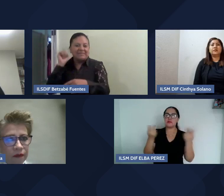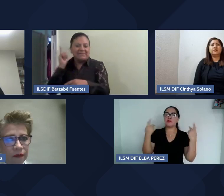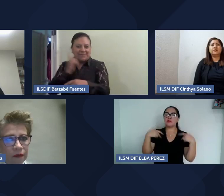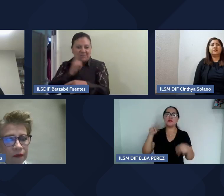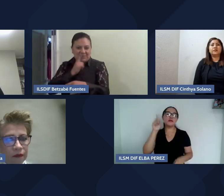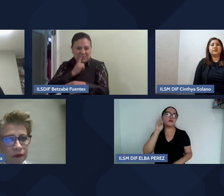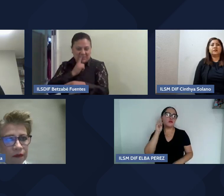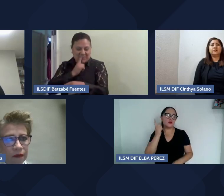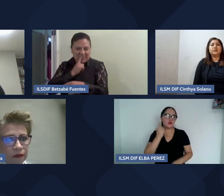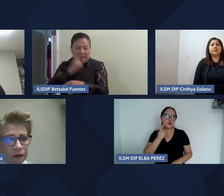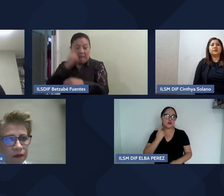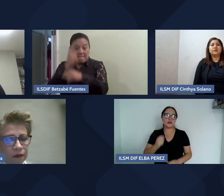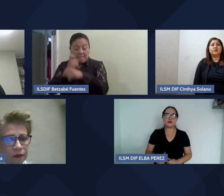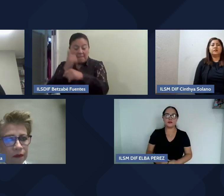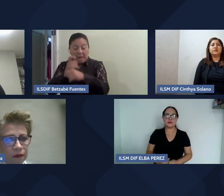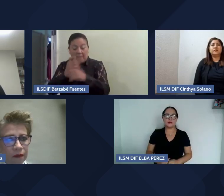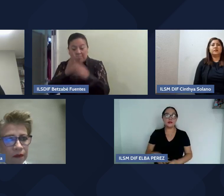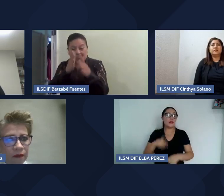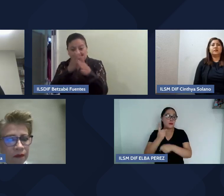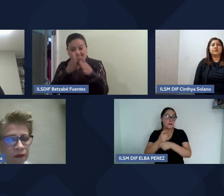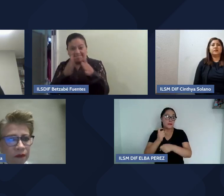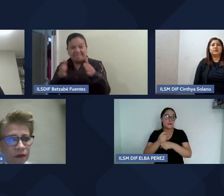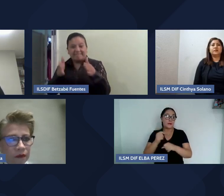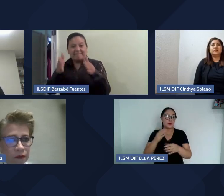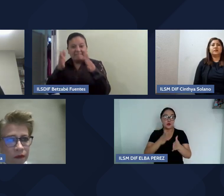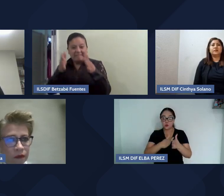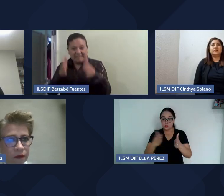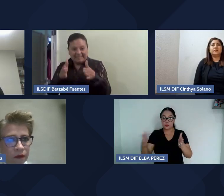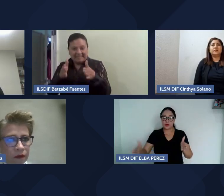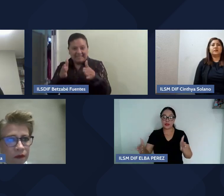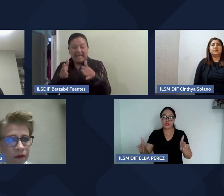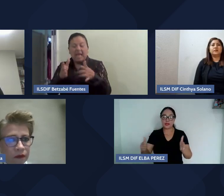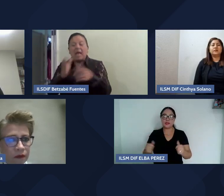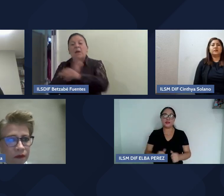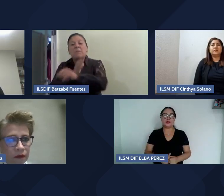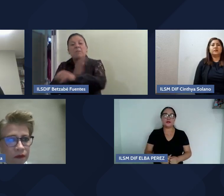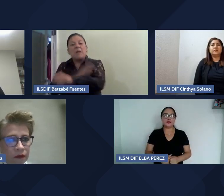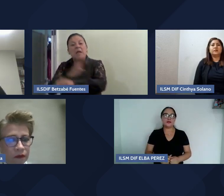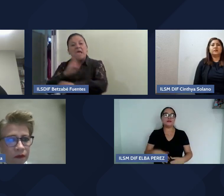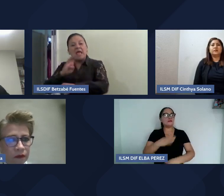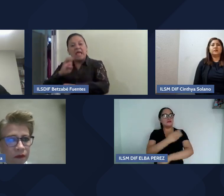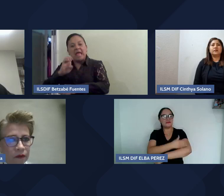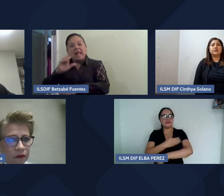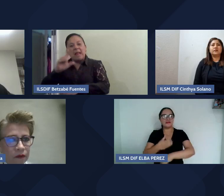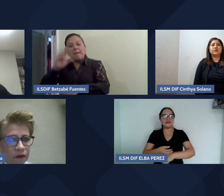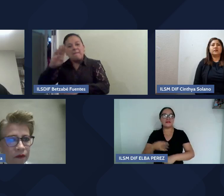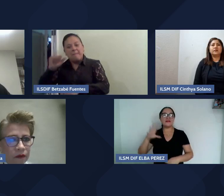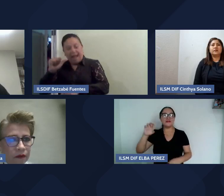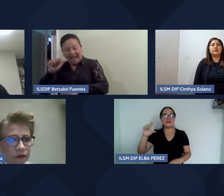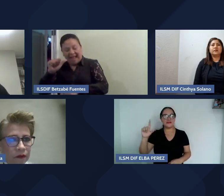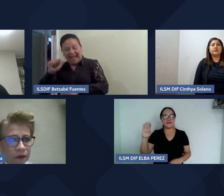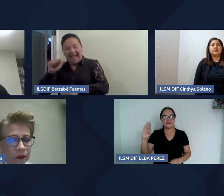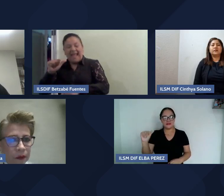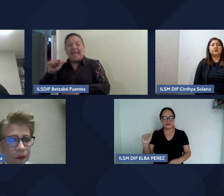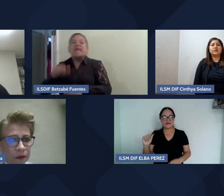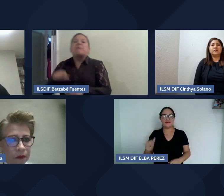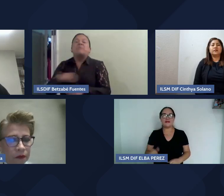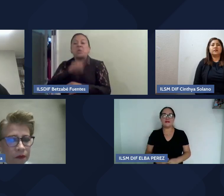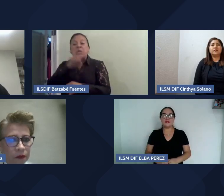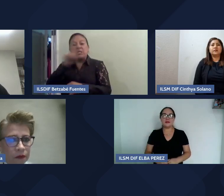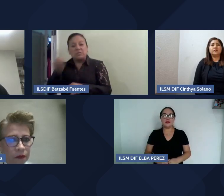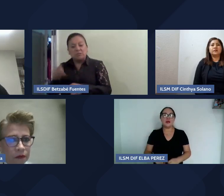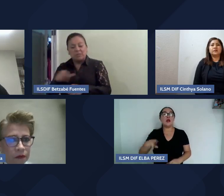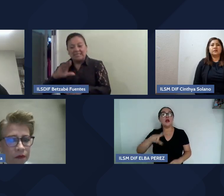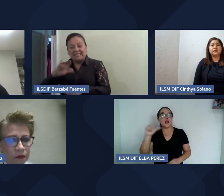parte estarán acompañándonos tanto Elba en Espejo con Betsabe y en segunda parte estará Cintia con